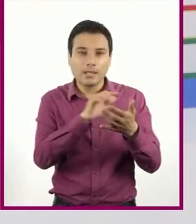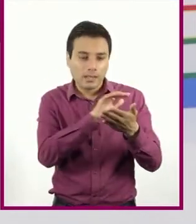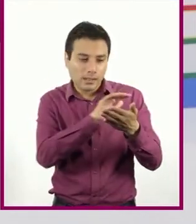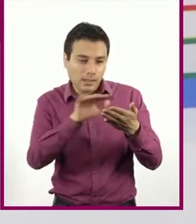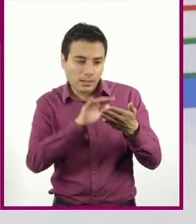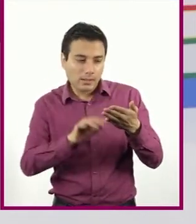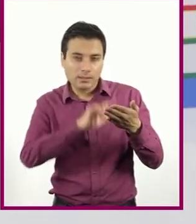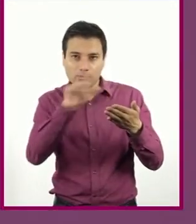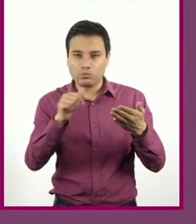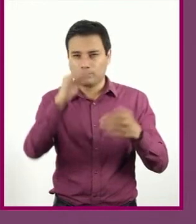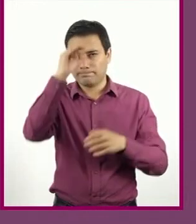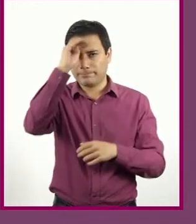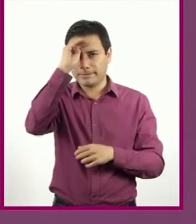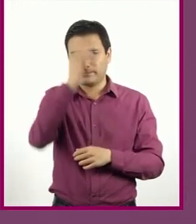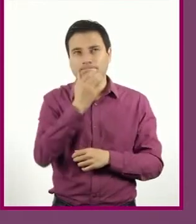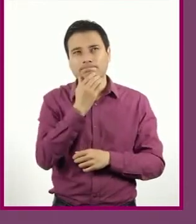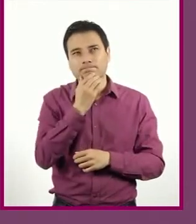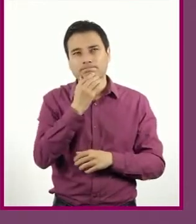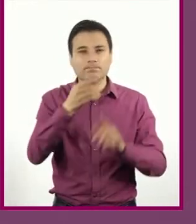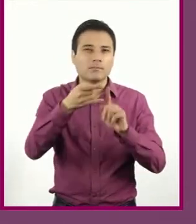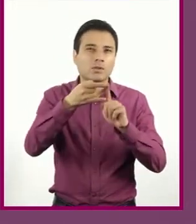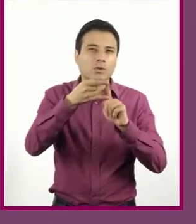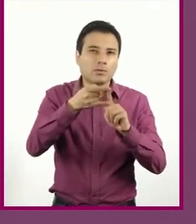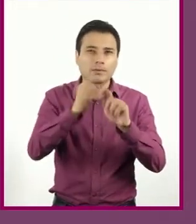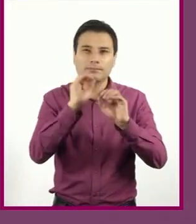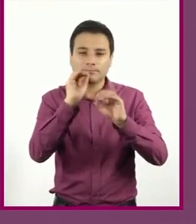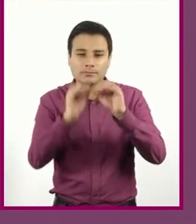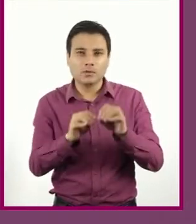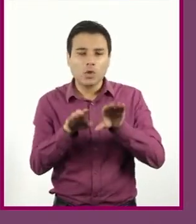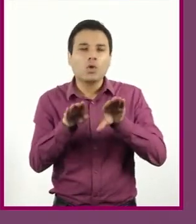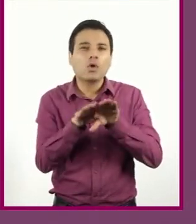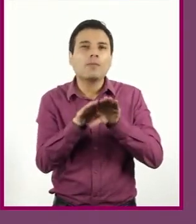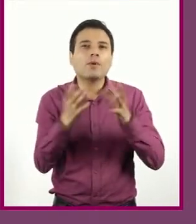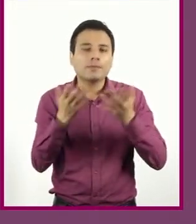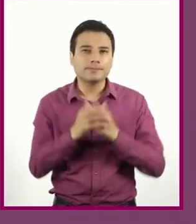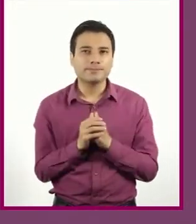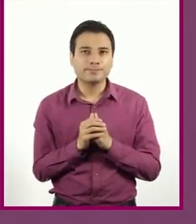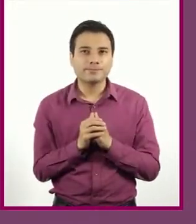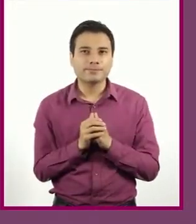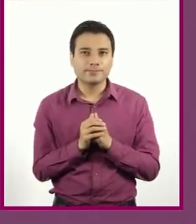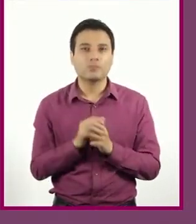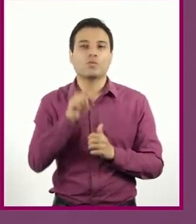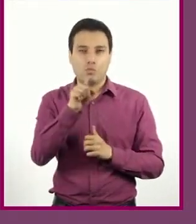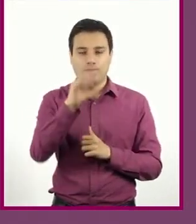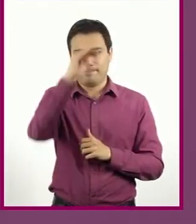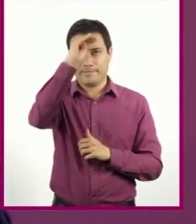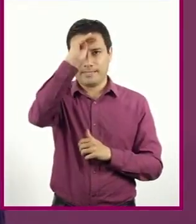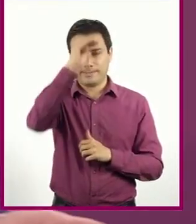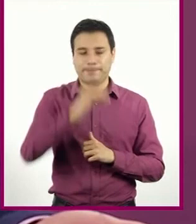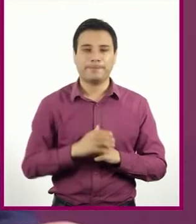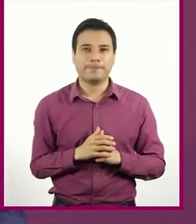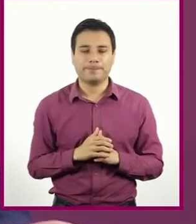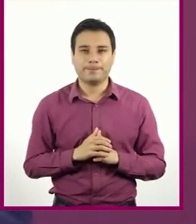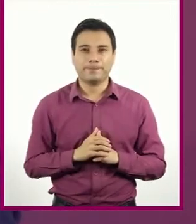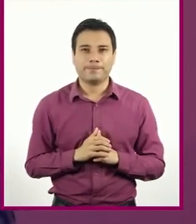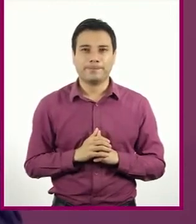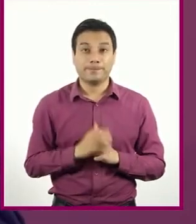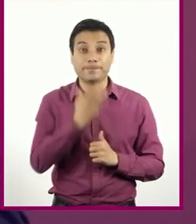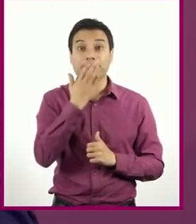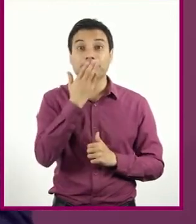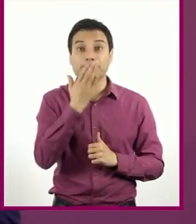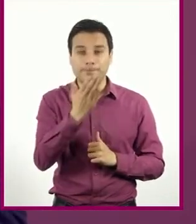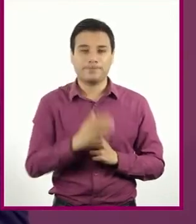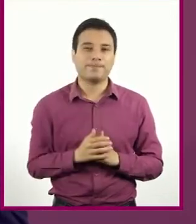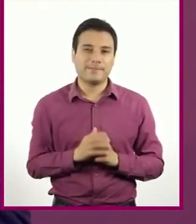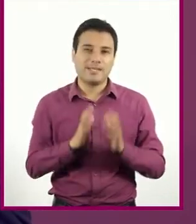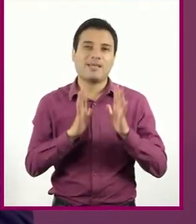podrían elegir las siguientes viñetas del poema y elaborar una secuencia de estas. Pues bien,